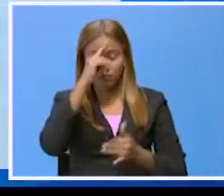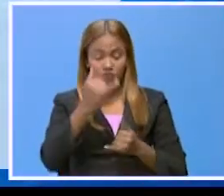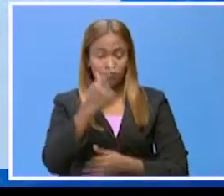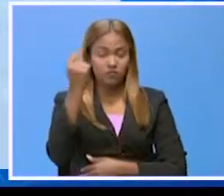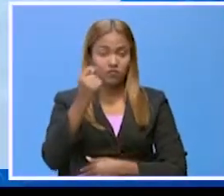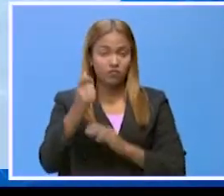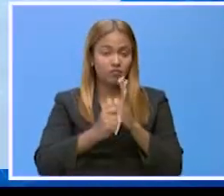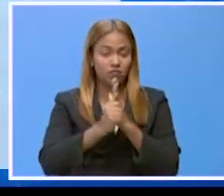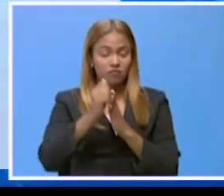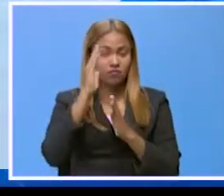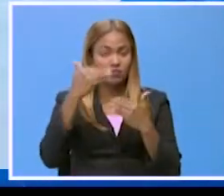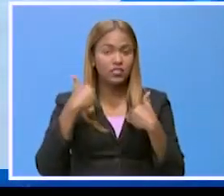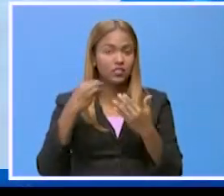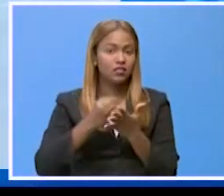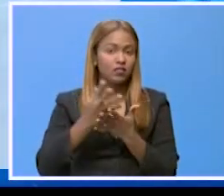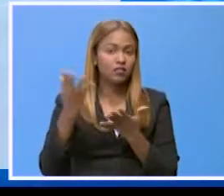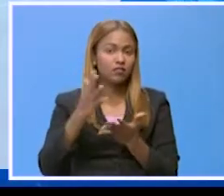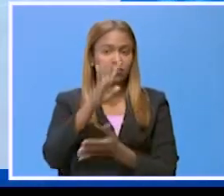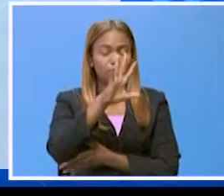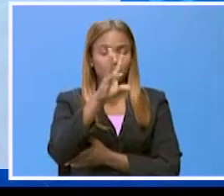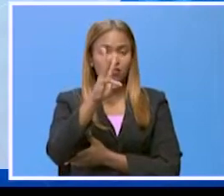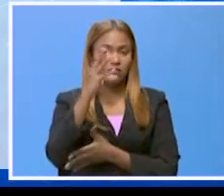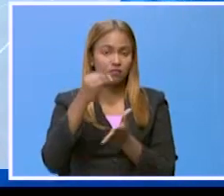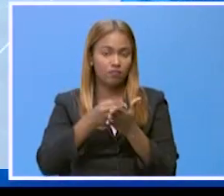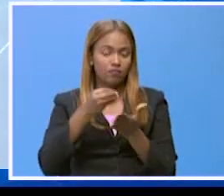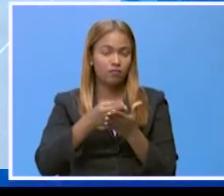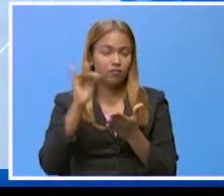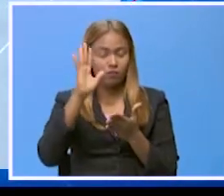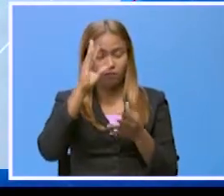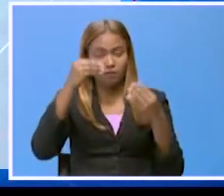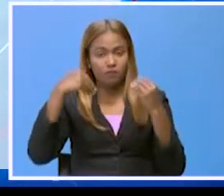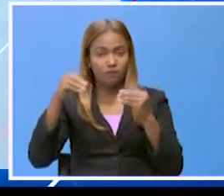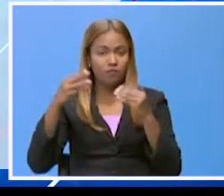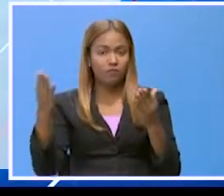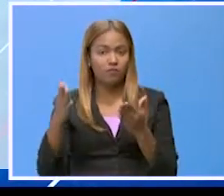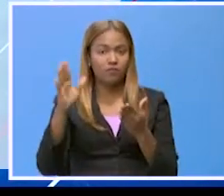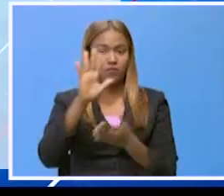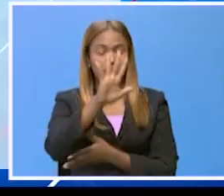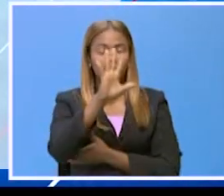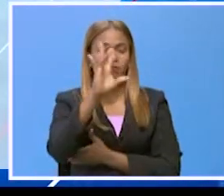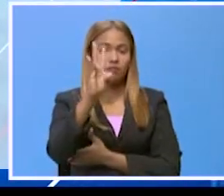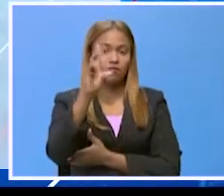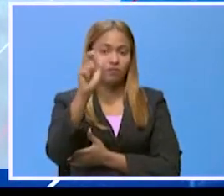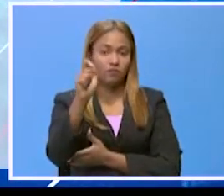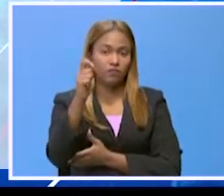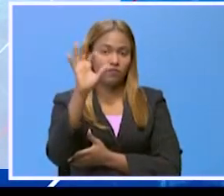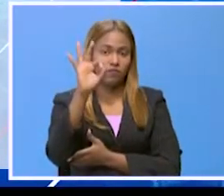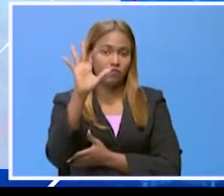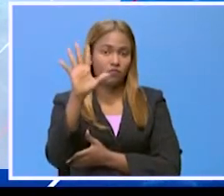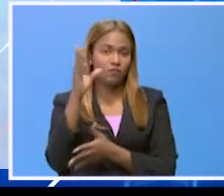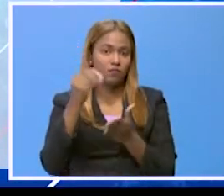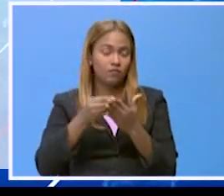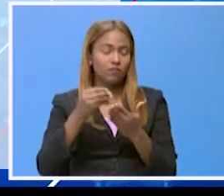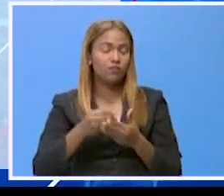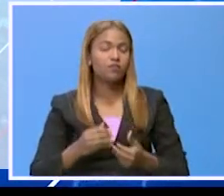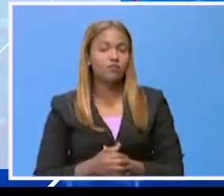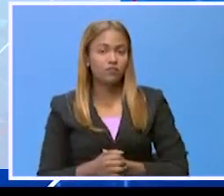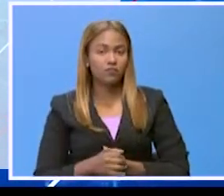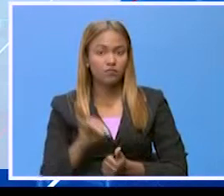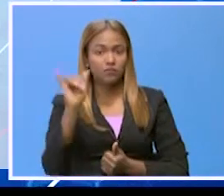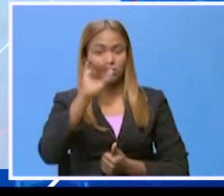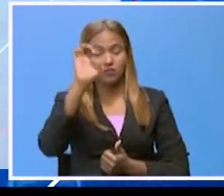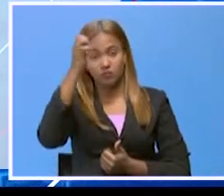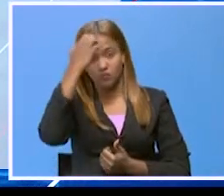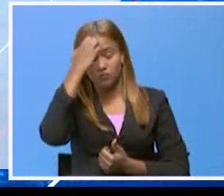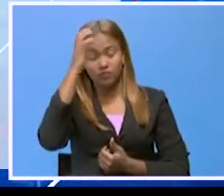martes el dólar se estará comprando a 56 pesos y se venderá a 57.95 pesos mientras